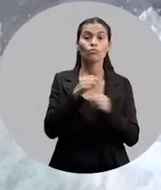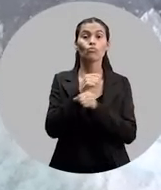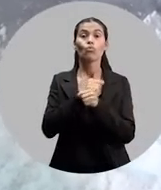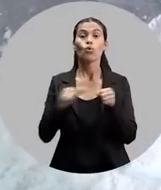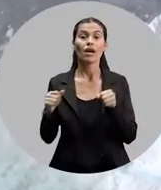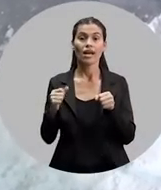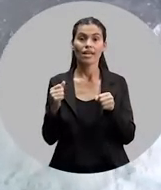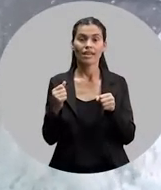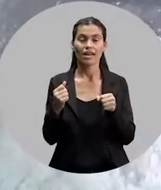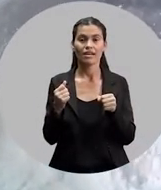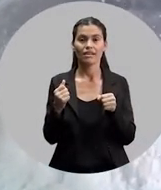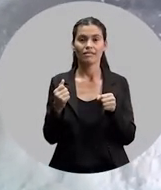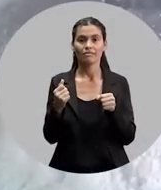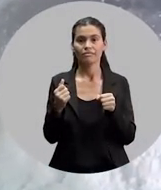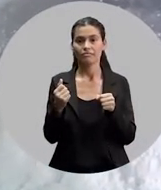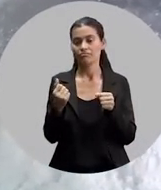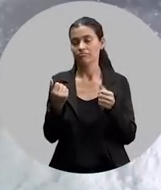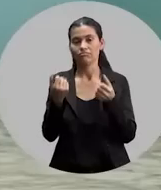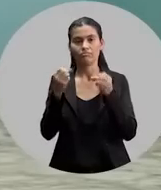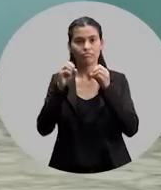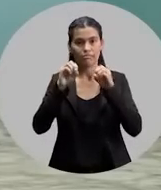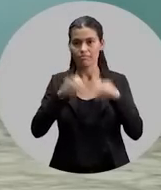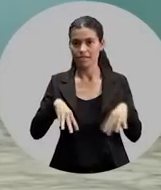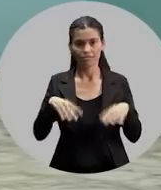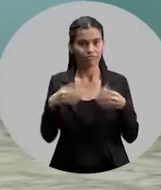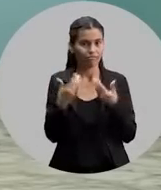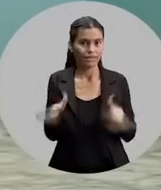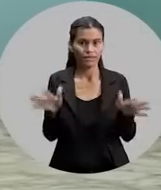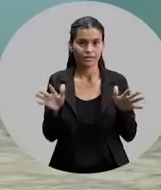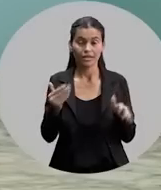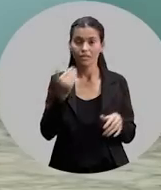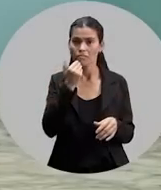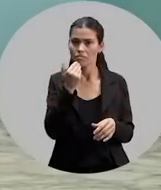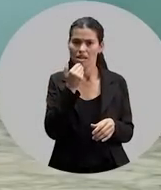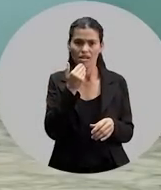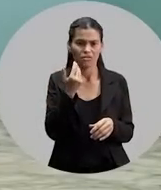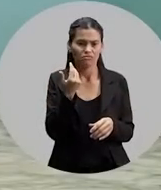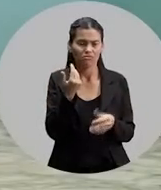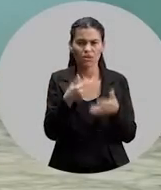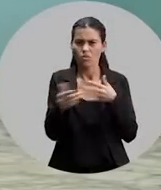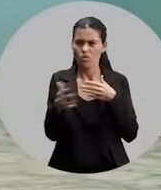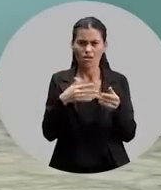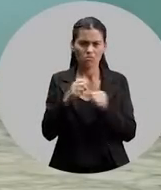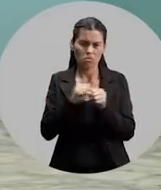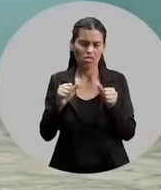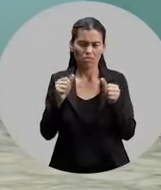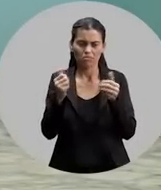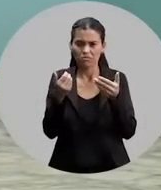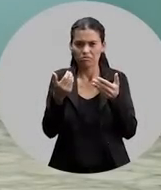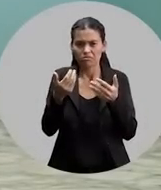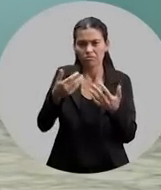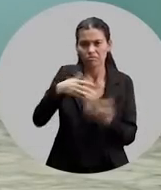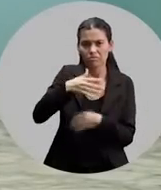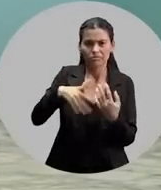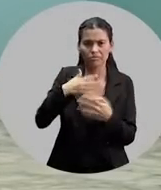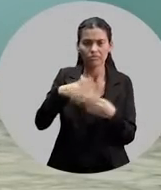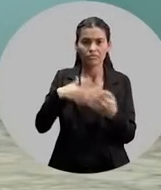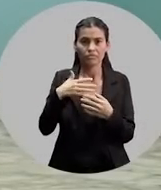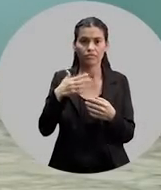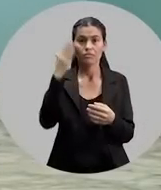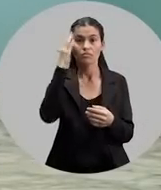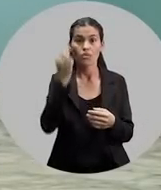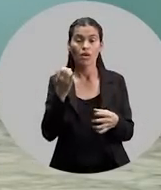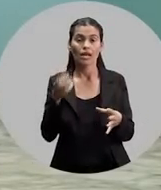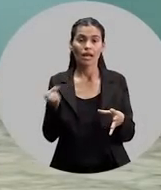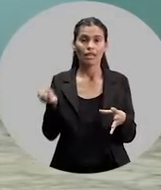Corremos el riesgo de que se corte la preparación. Pero si se llega a cortar, no pasa nada. No